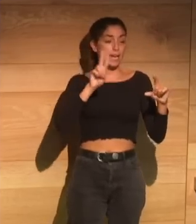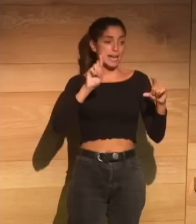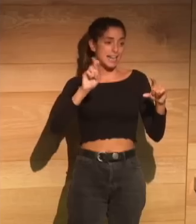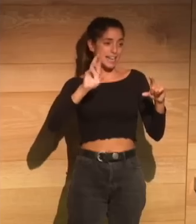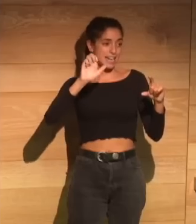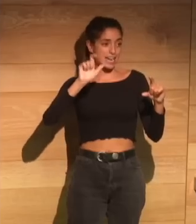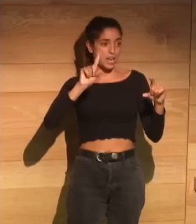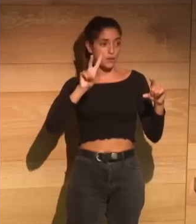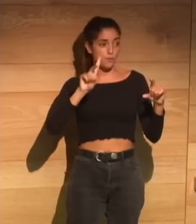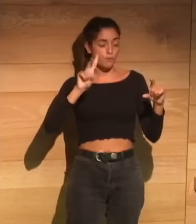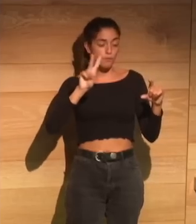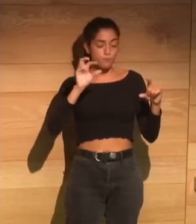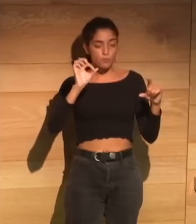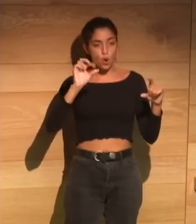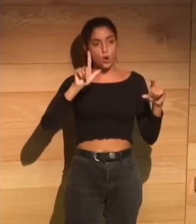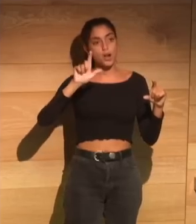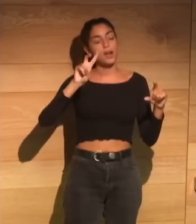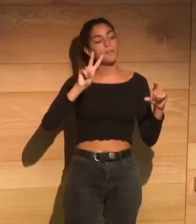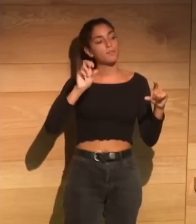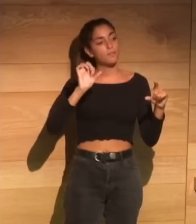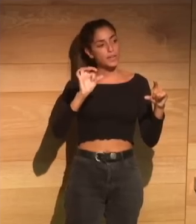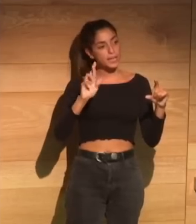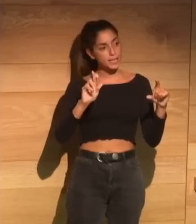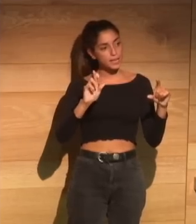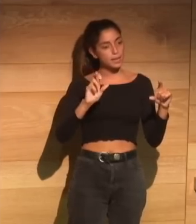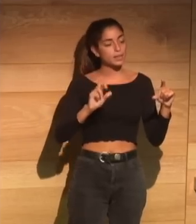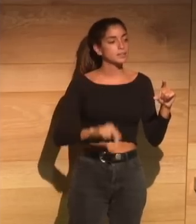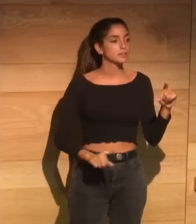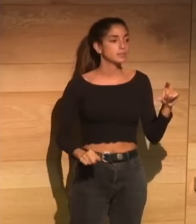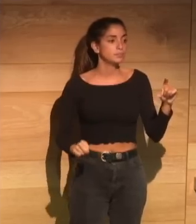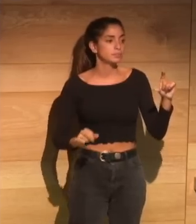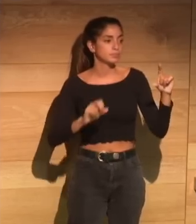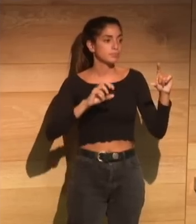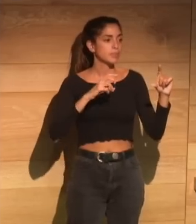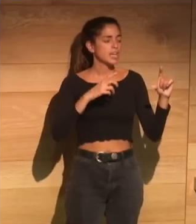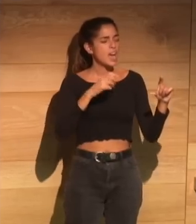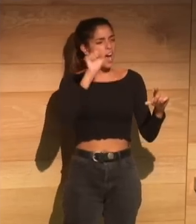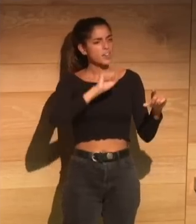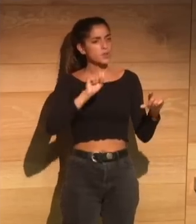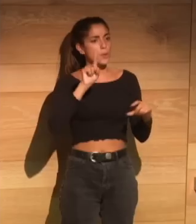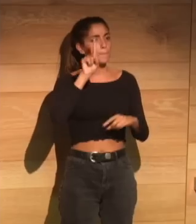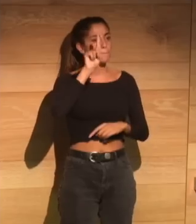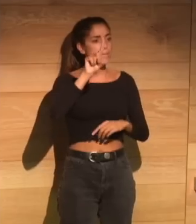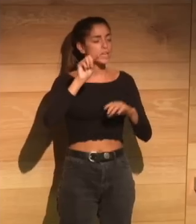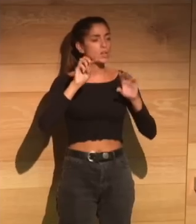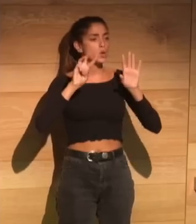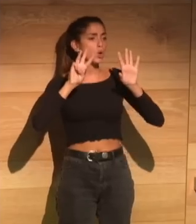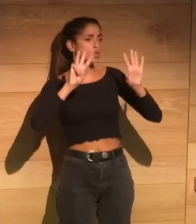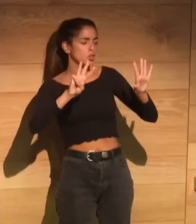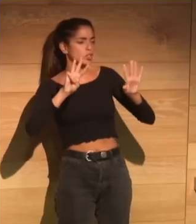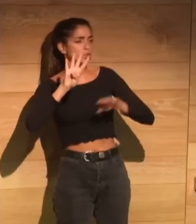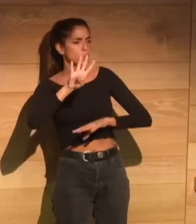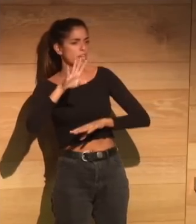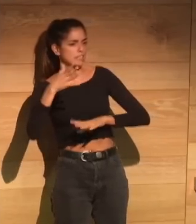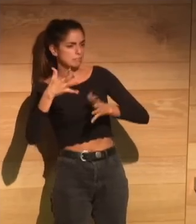porque se revolvía sobre sí mismo, es decir, daba vueltas sobre sí mismo. ¿Año, Juan? ¿Año? Esto es 1840 y algo, pero no me